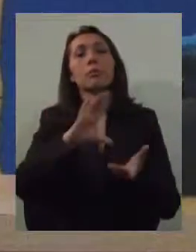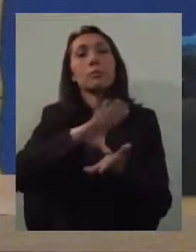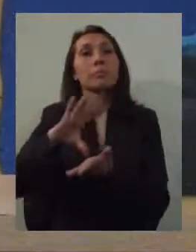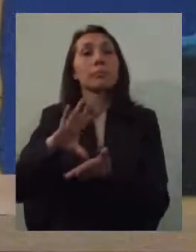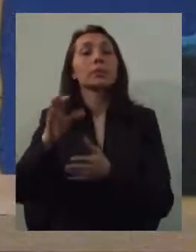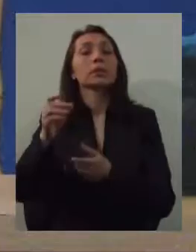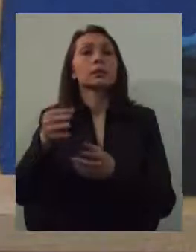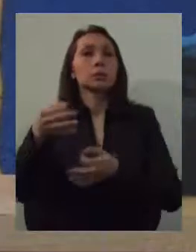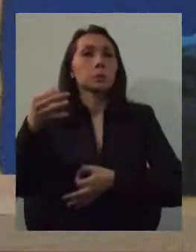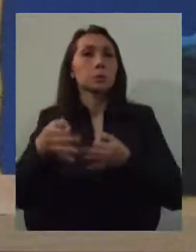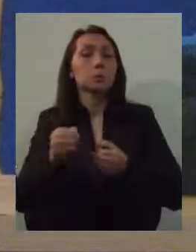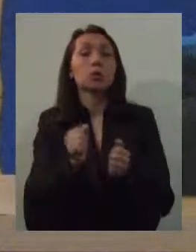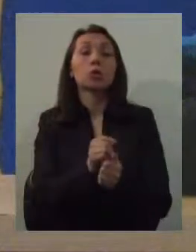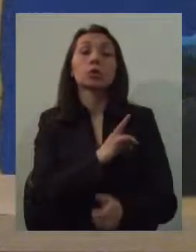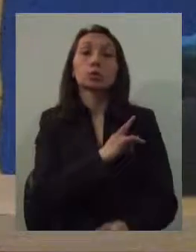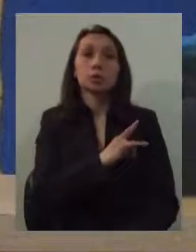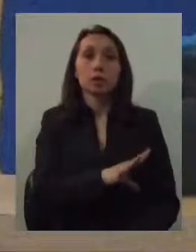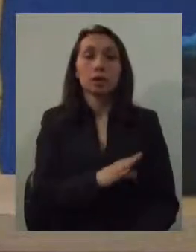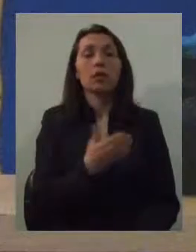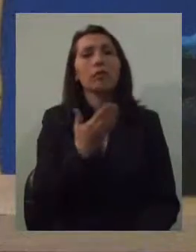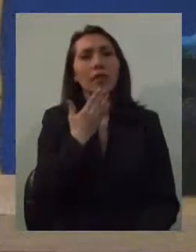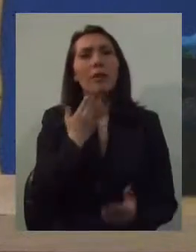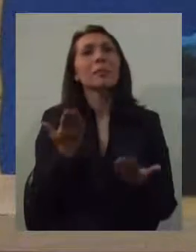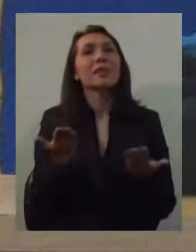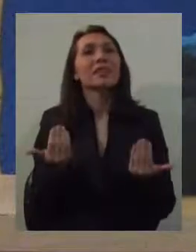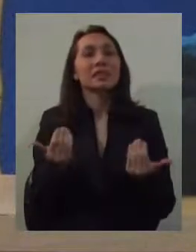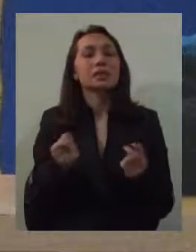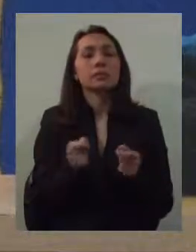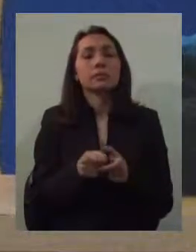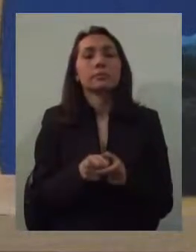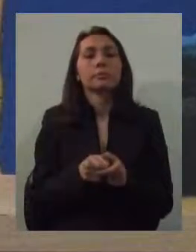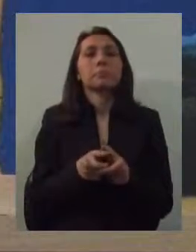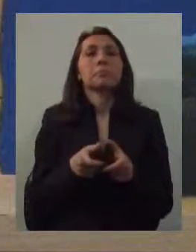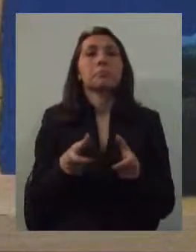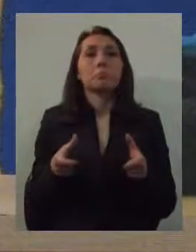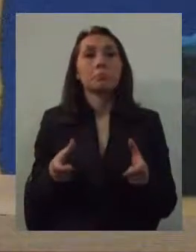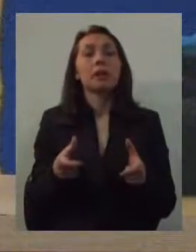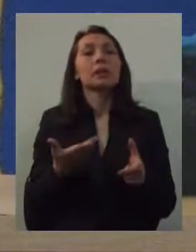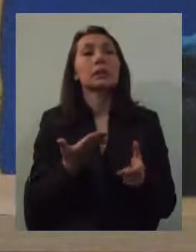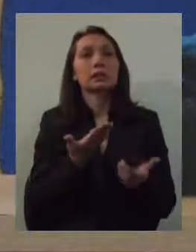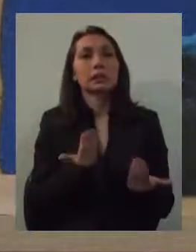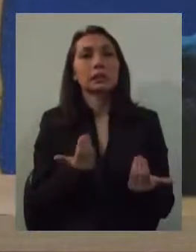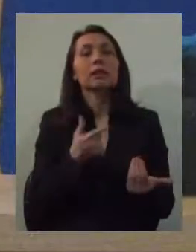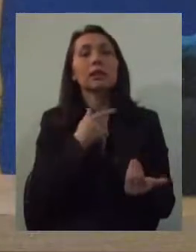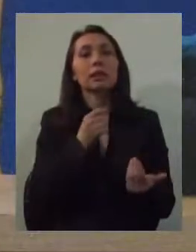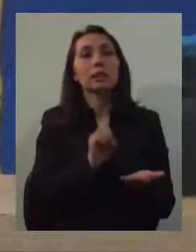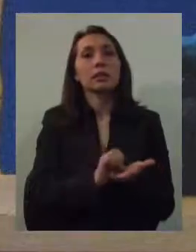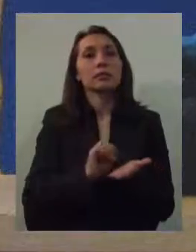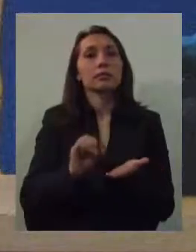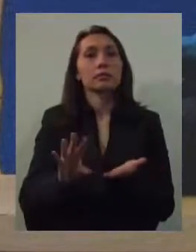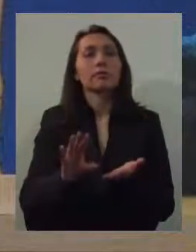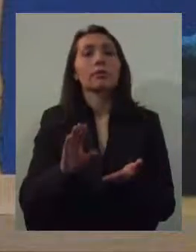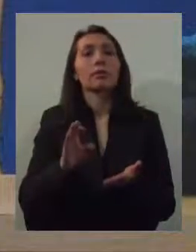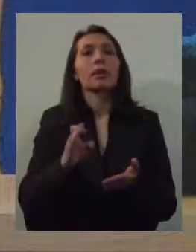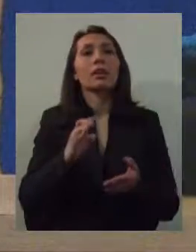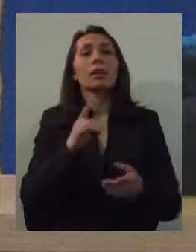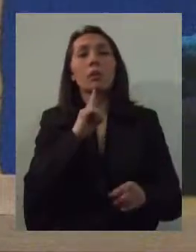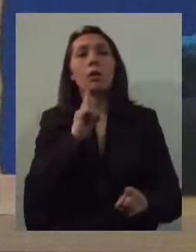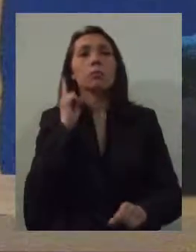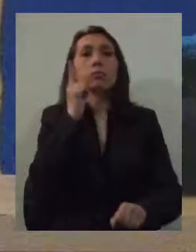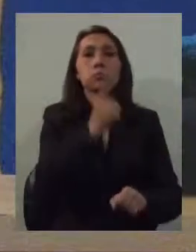sobre todo con Chile, pero también surgió por la necesidad de ampliar las vías de transmisión de los exhortos,